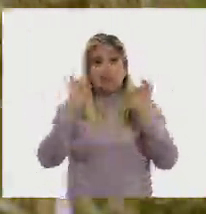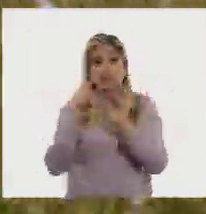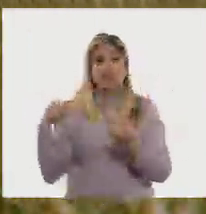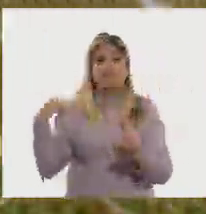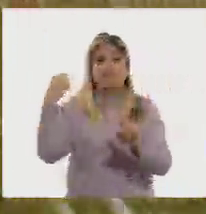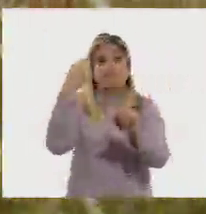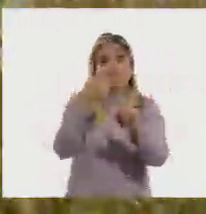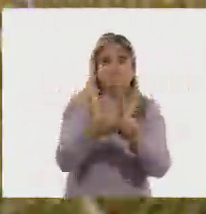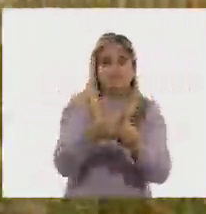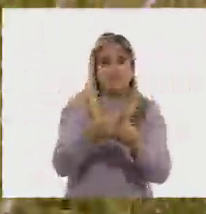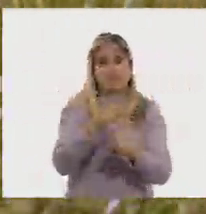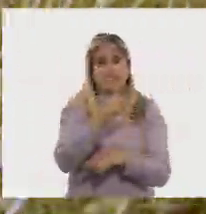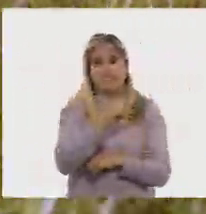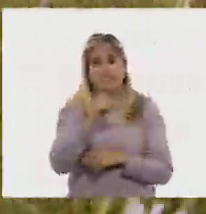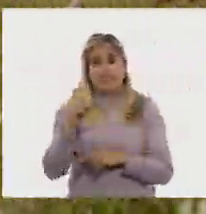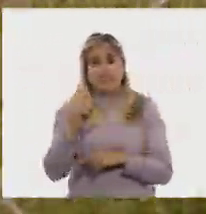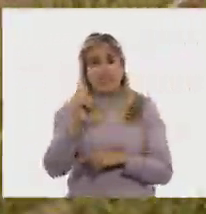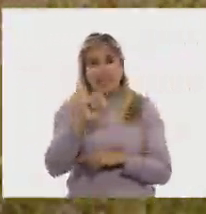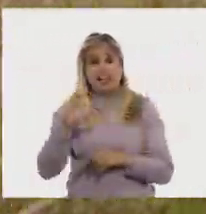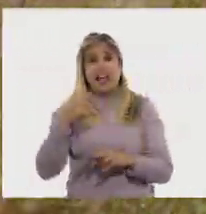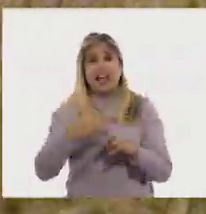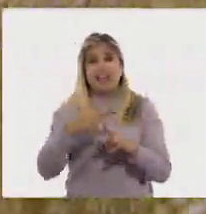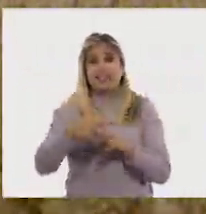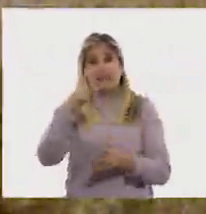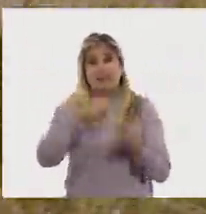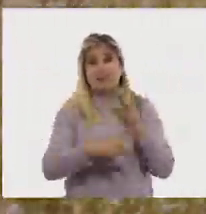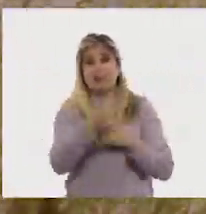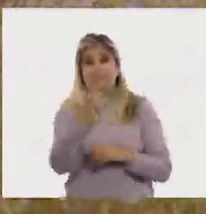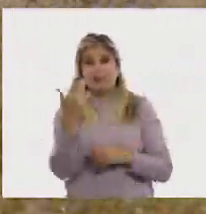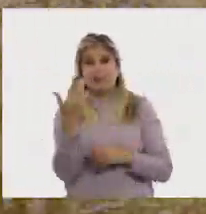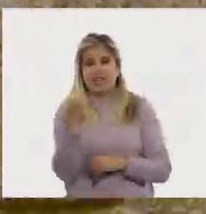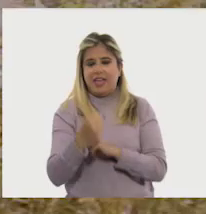del año 100 de nuestra era al 1250.